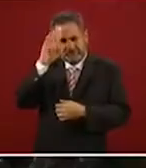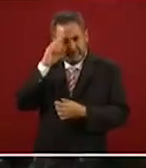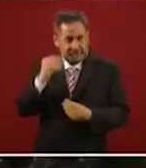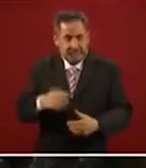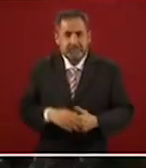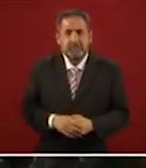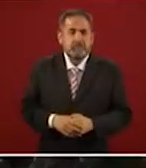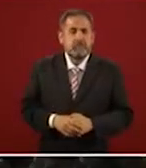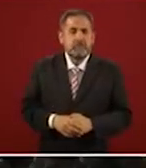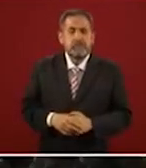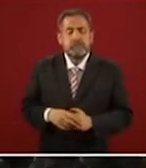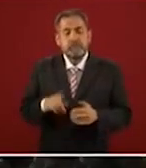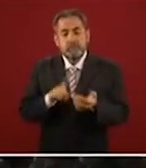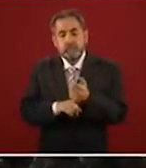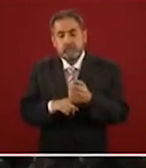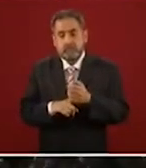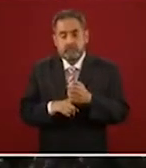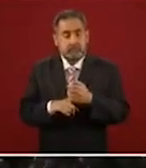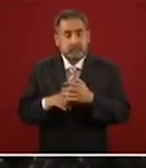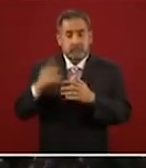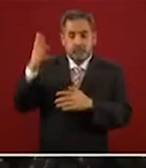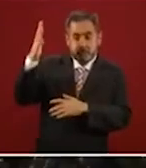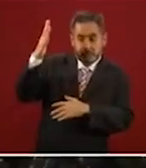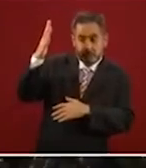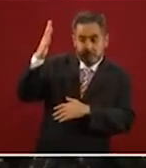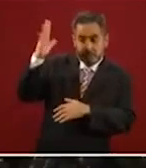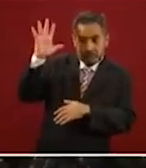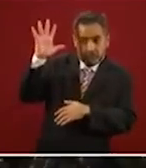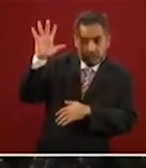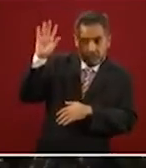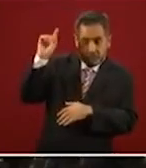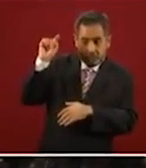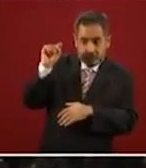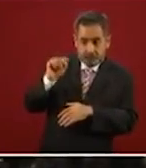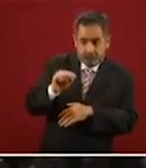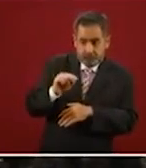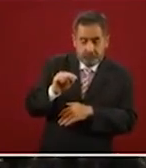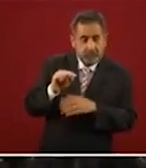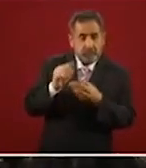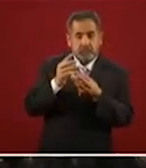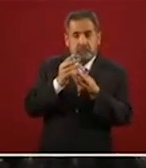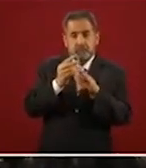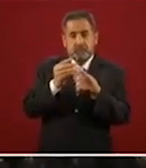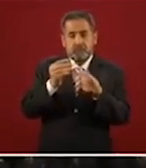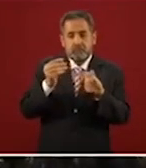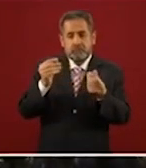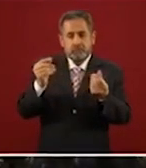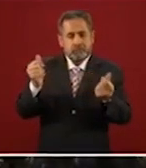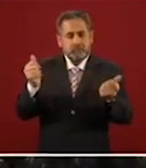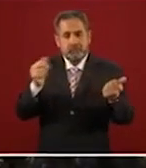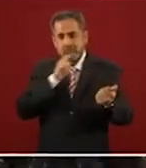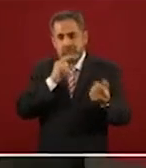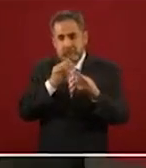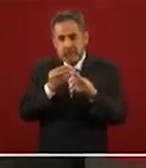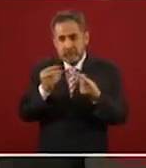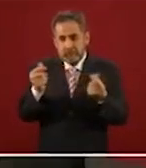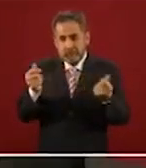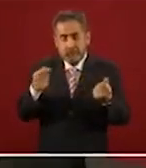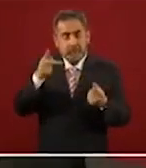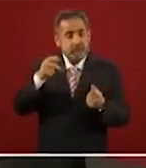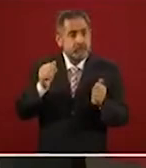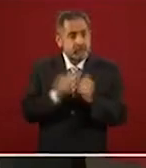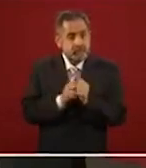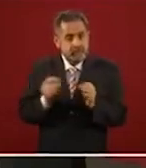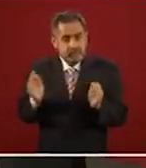con la salida del sol el gas se disipa de manera rápida pero en temperaturas